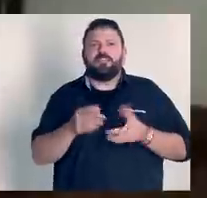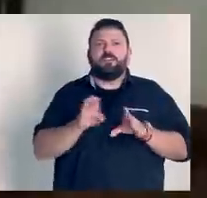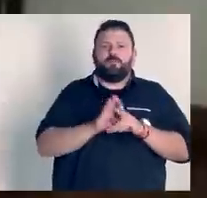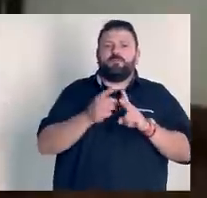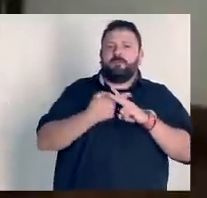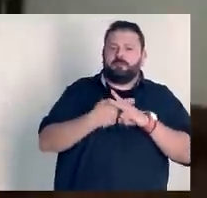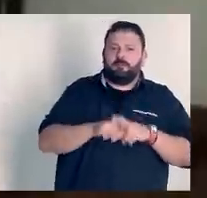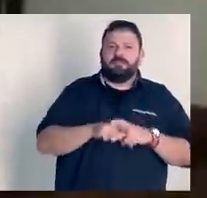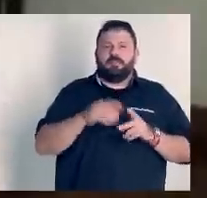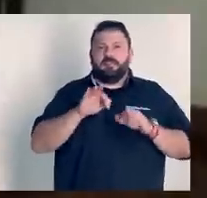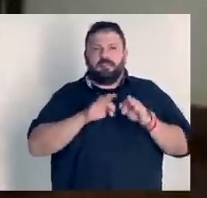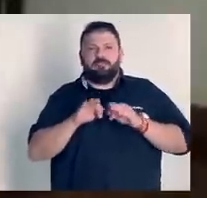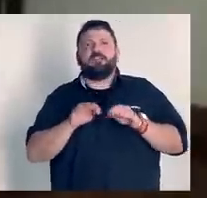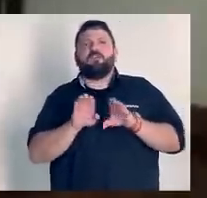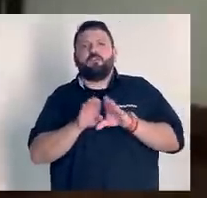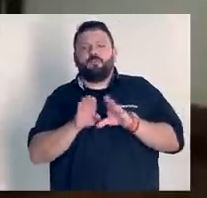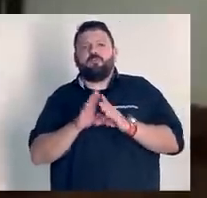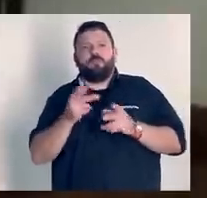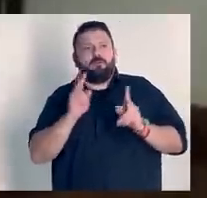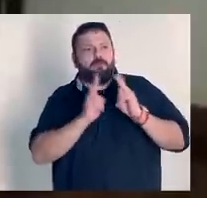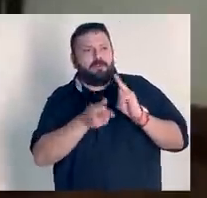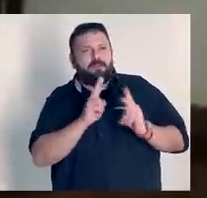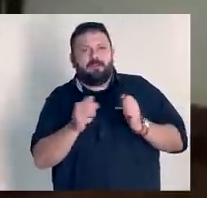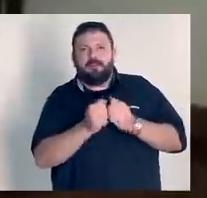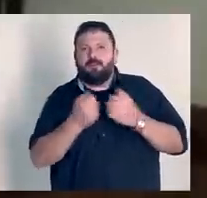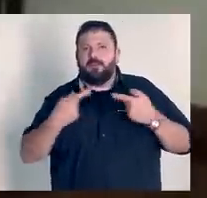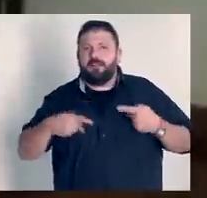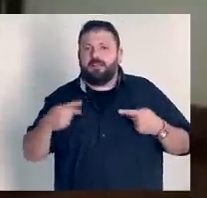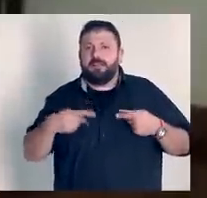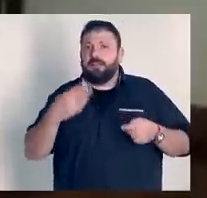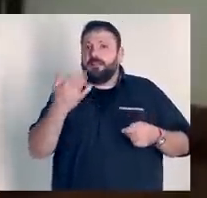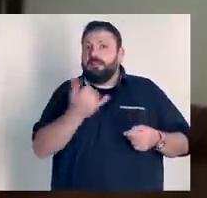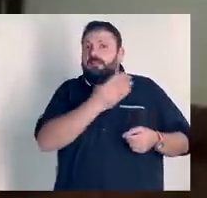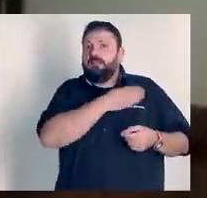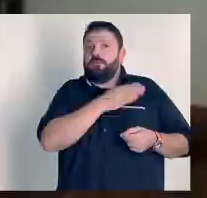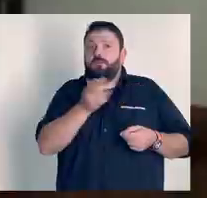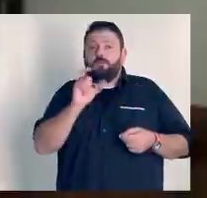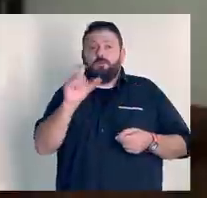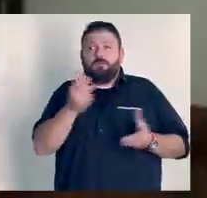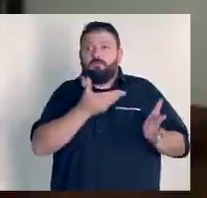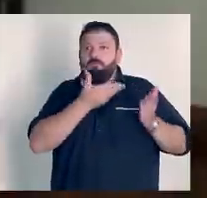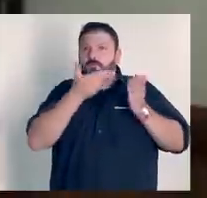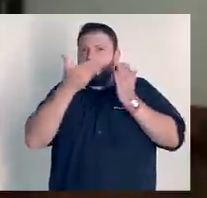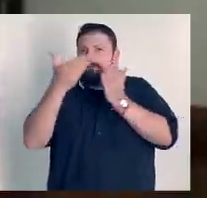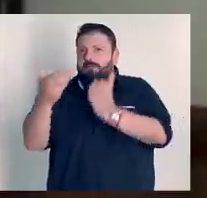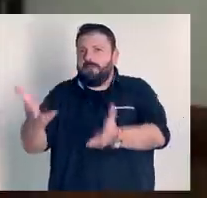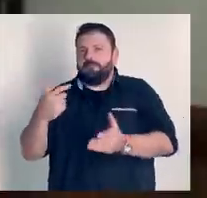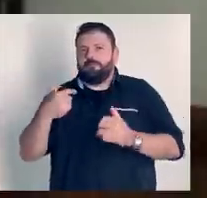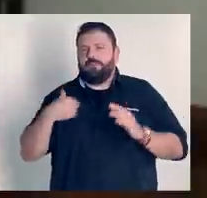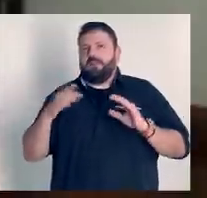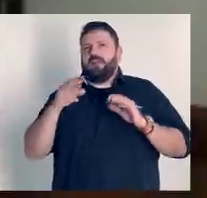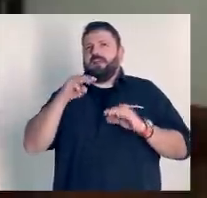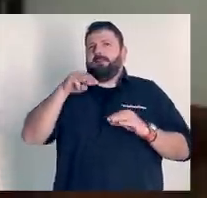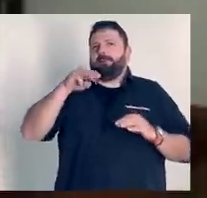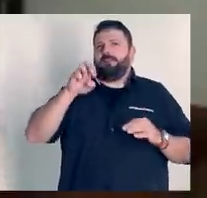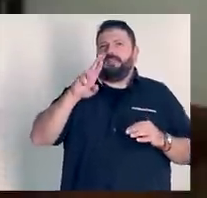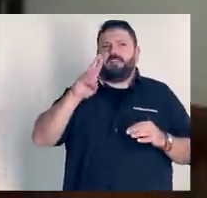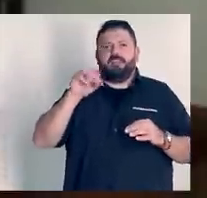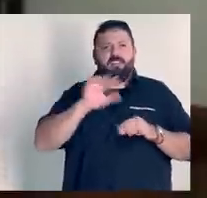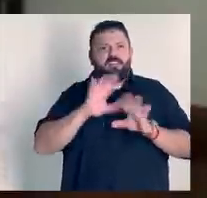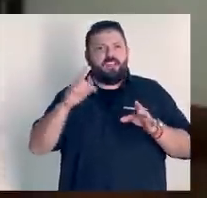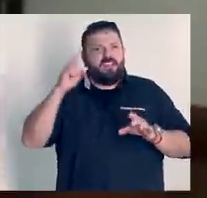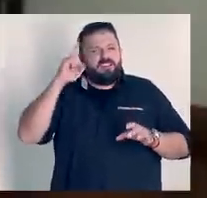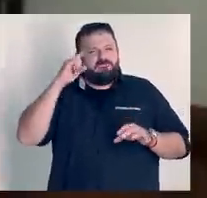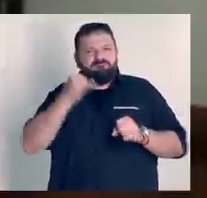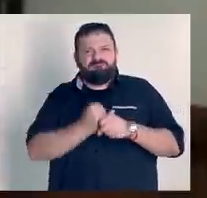a tomar, de cómo íbamos a platicar con la gente. Y bueno, cuando llegamos a Mérida ya estábamos con esta bravura y con esta energía